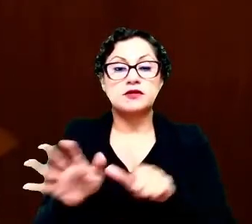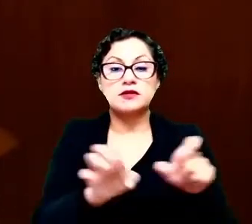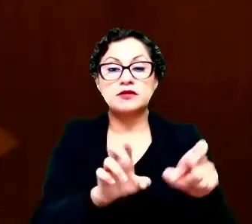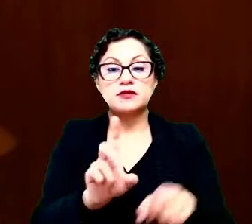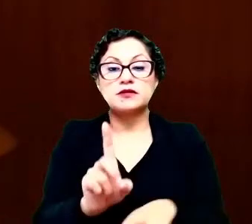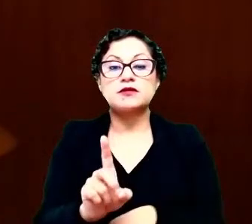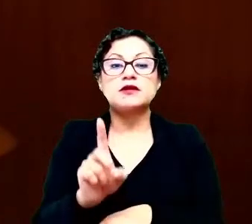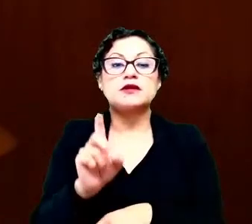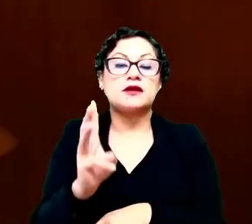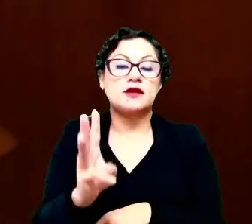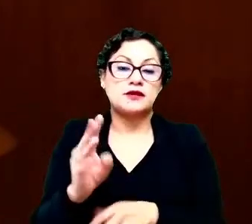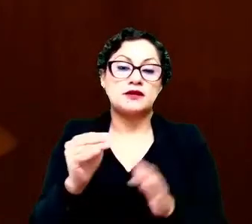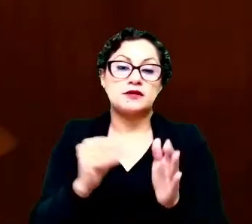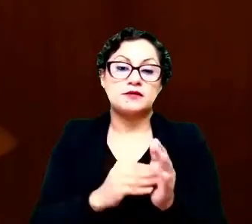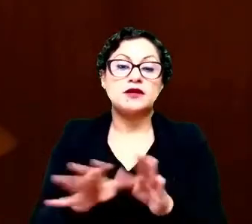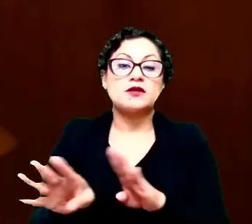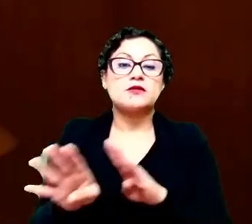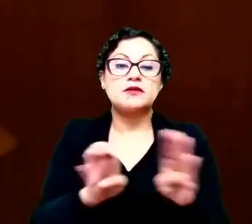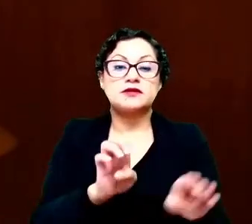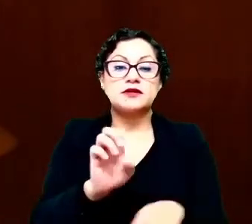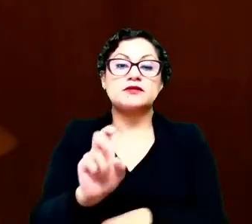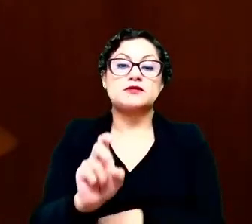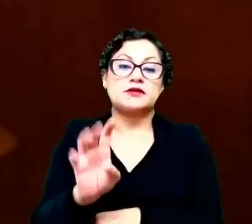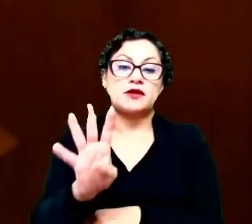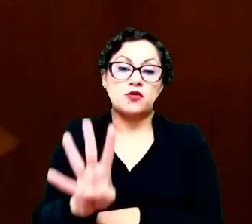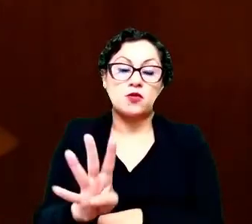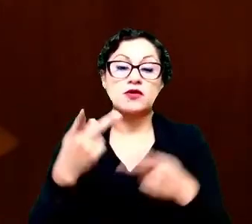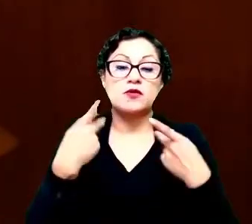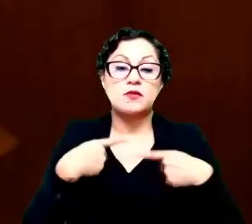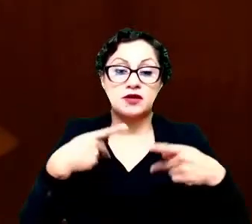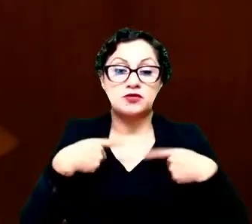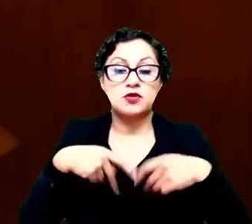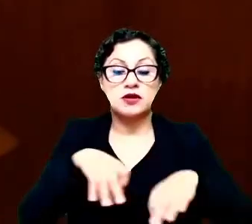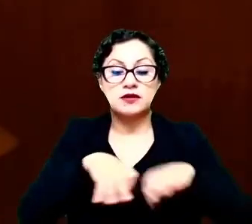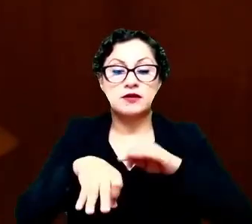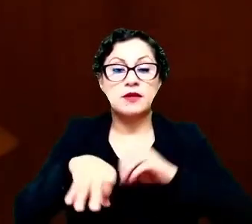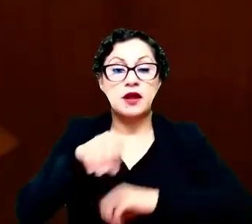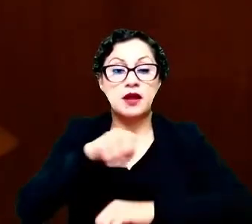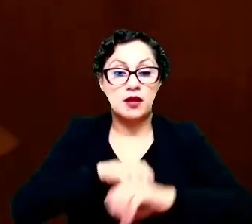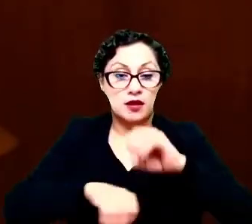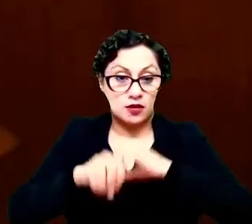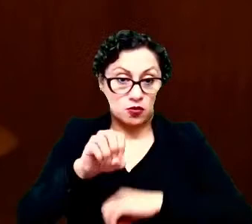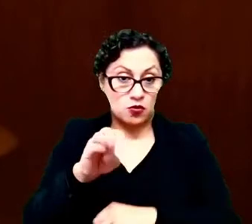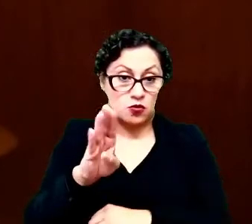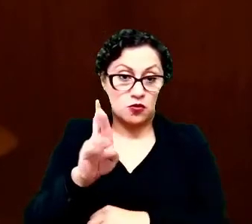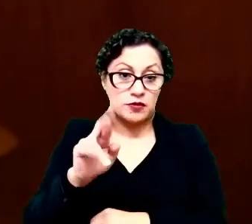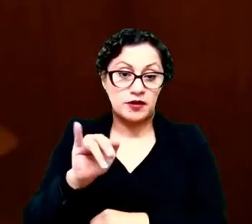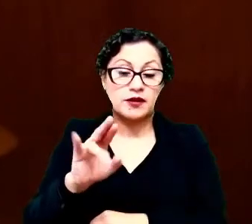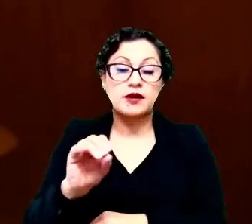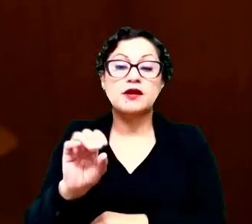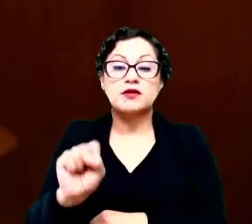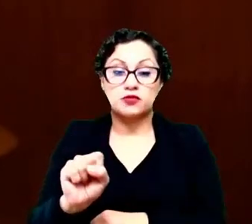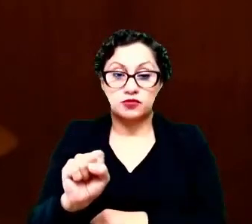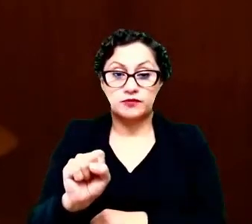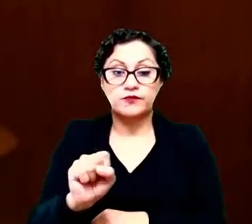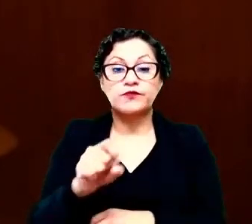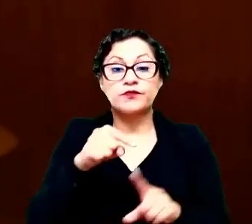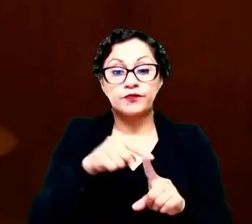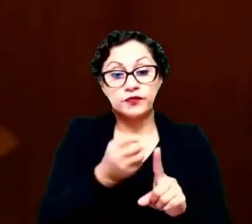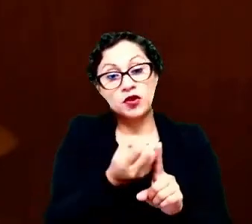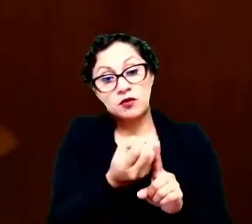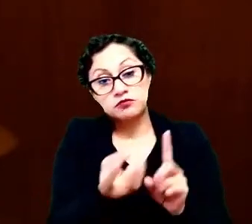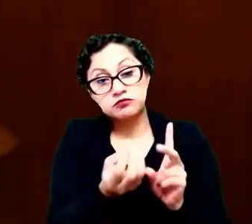736,954 obreros de los cuales dependen 4